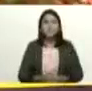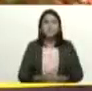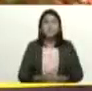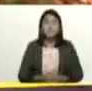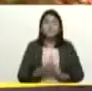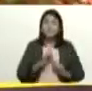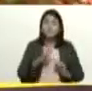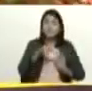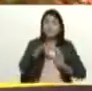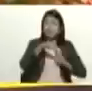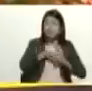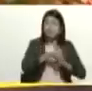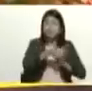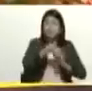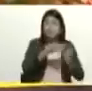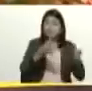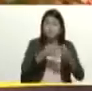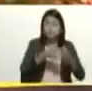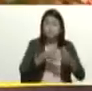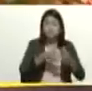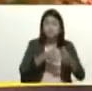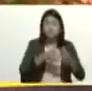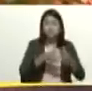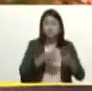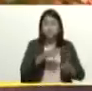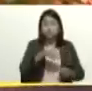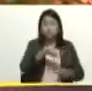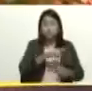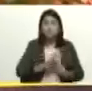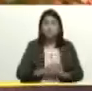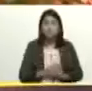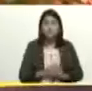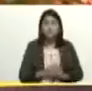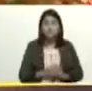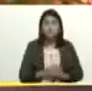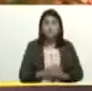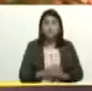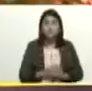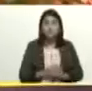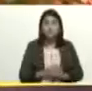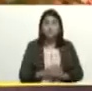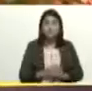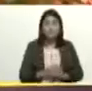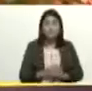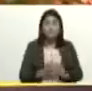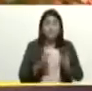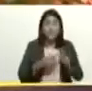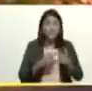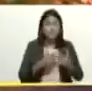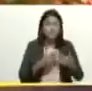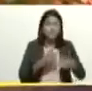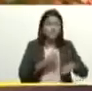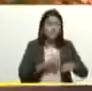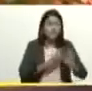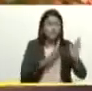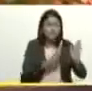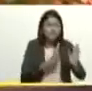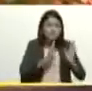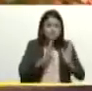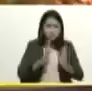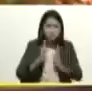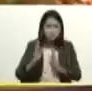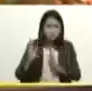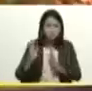Profundo, bueno, y que tiene cada cierto tiempo como una ola. Olas que